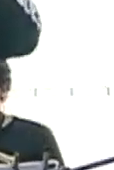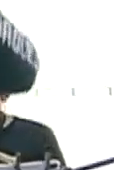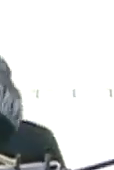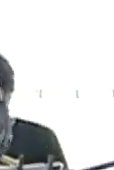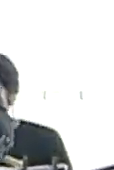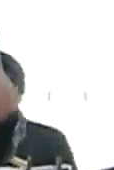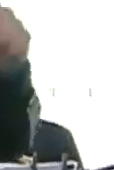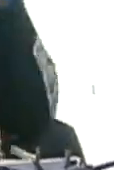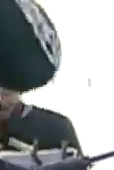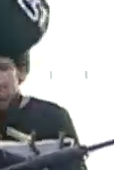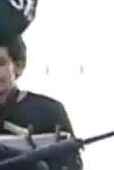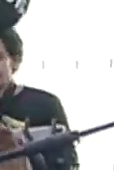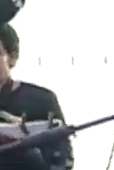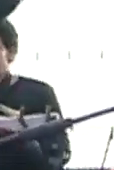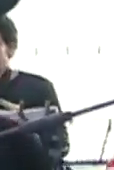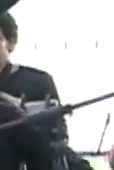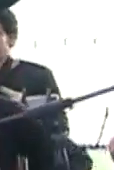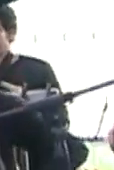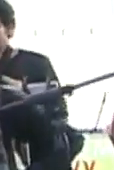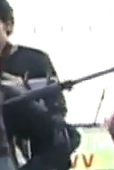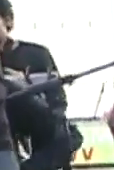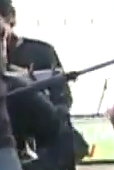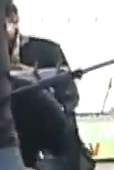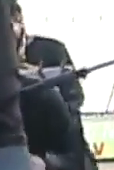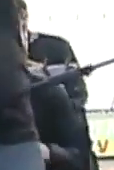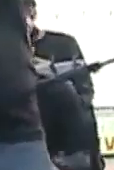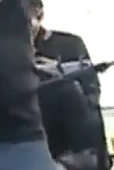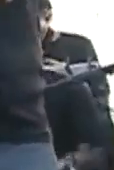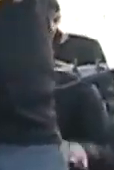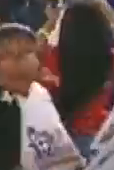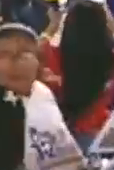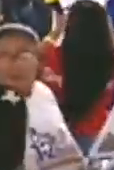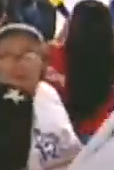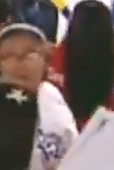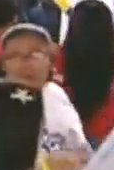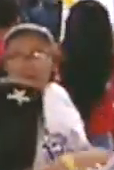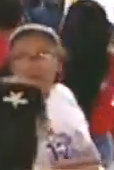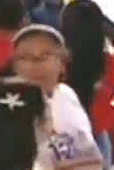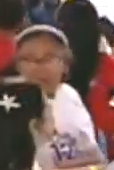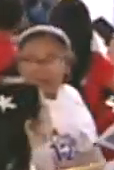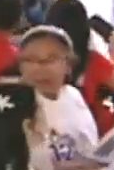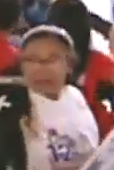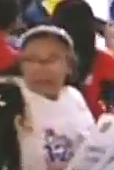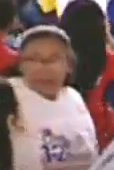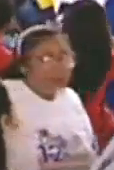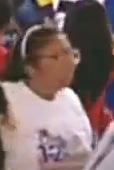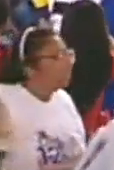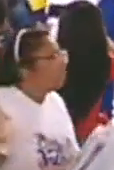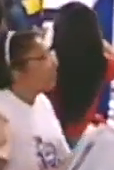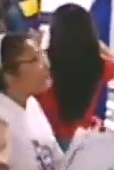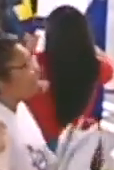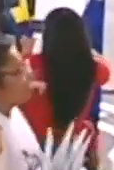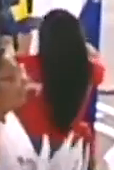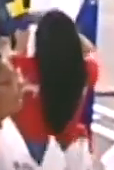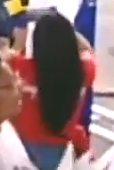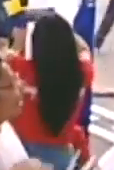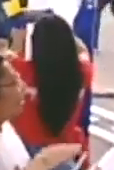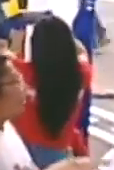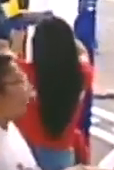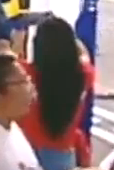salud. Bravo yo, yo que tengo sentimiento, tengo sangre de africano